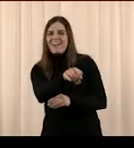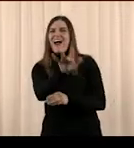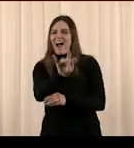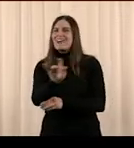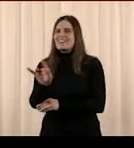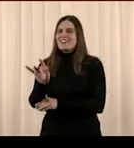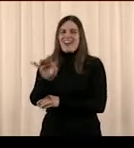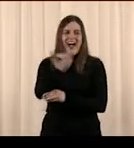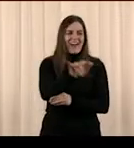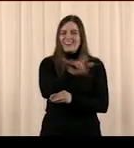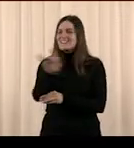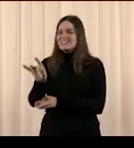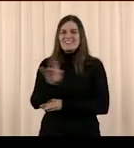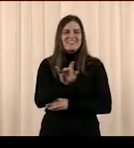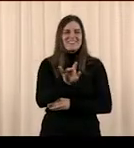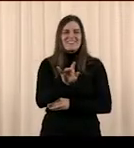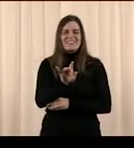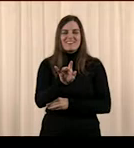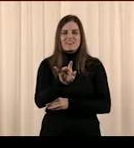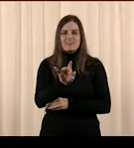Ah, muy bien, sí, sí.